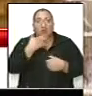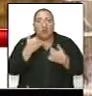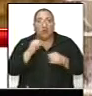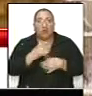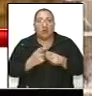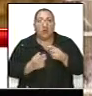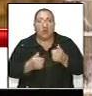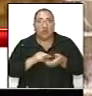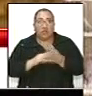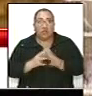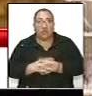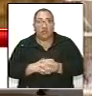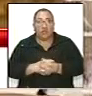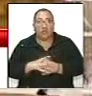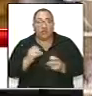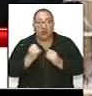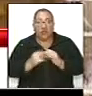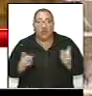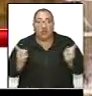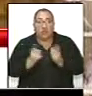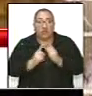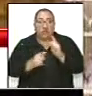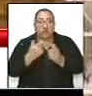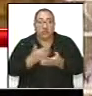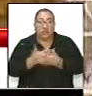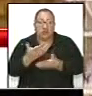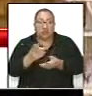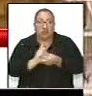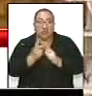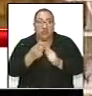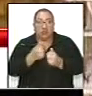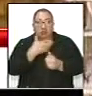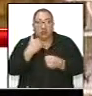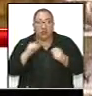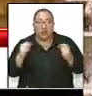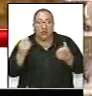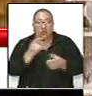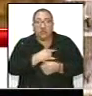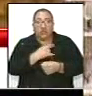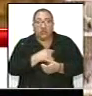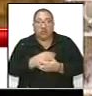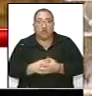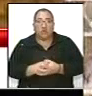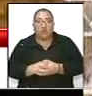efectivamente concreten algunas propuestas de cambio y mejora para el sistema universitario.